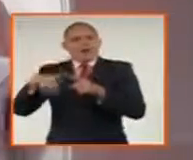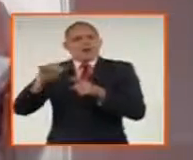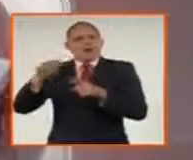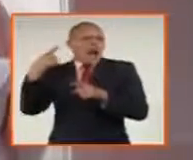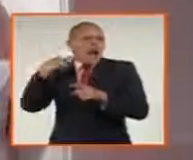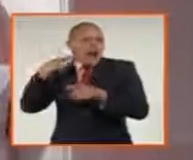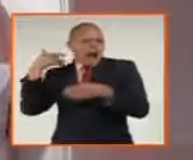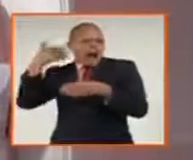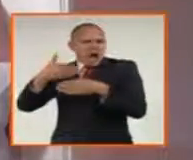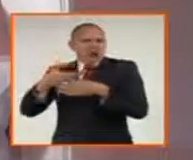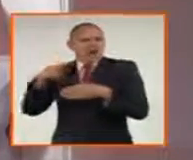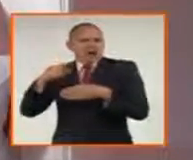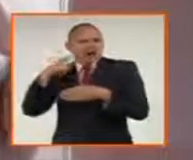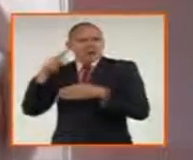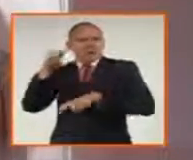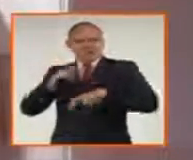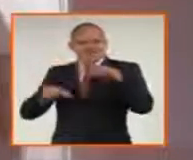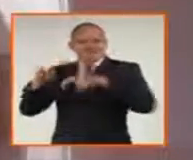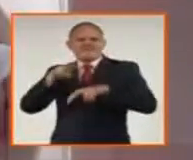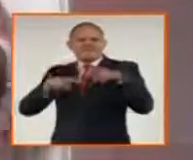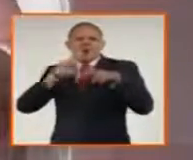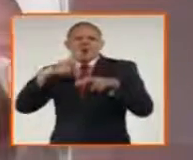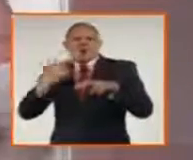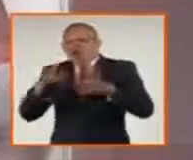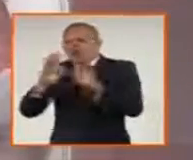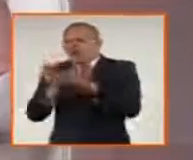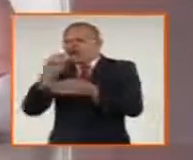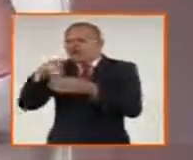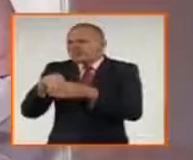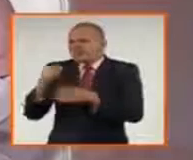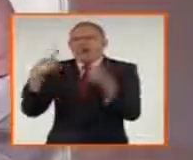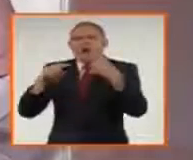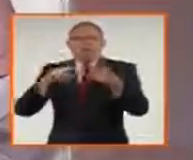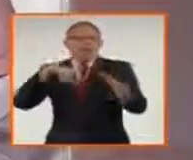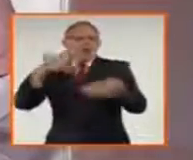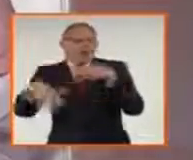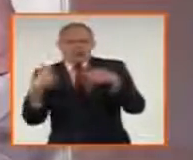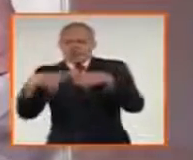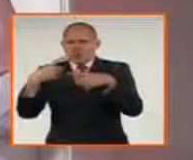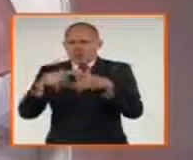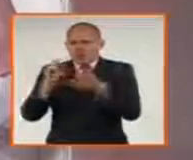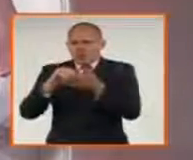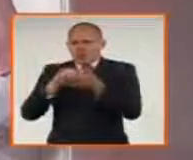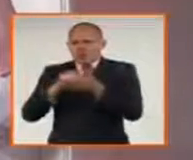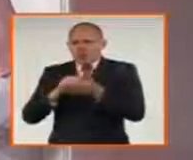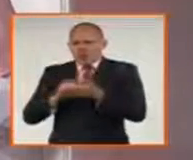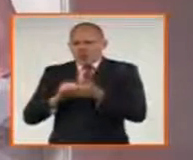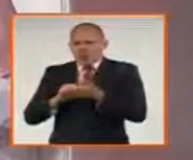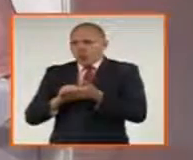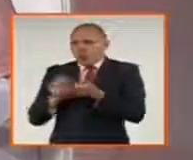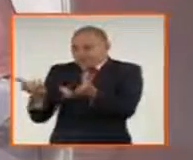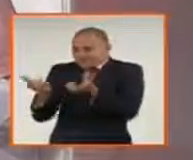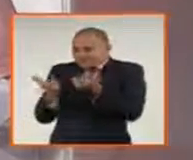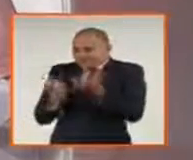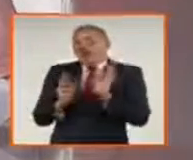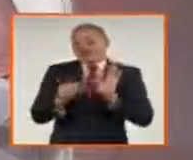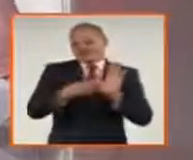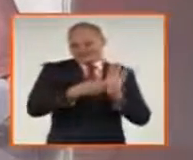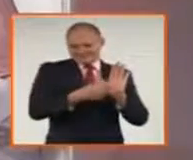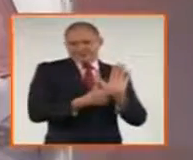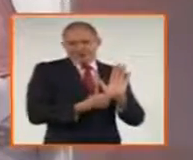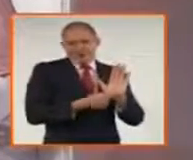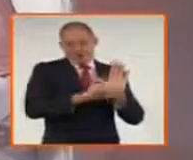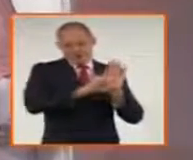teoría, a la doctrina jurídica, sino que se alimenta también de todos estos saberes. Es el resultado del trabajo de